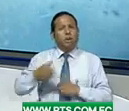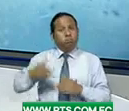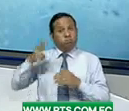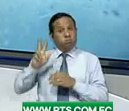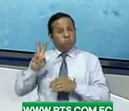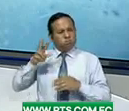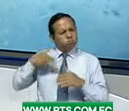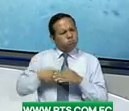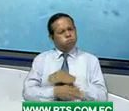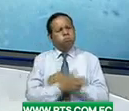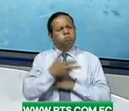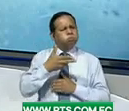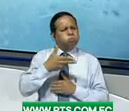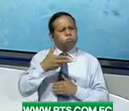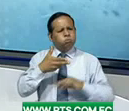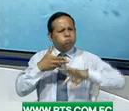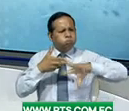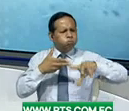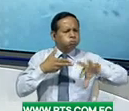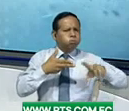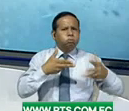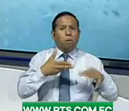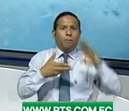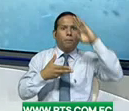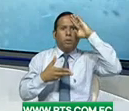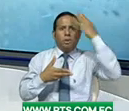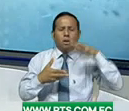y la policía está investigando este hecho.